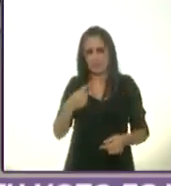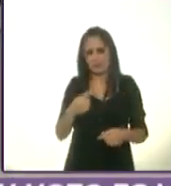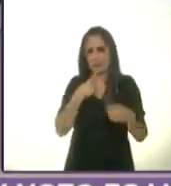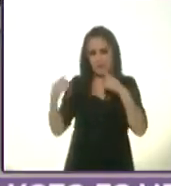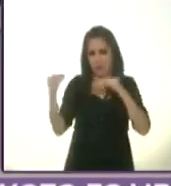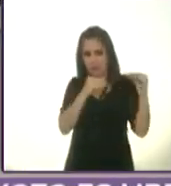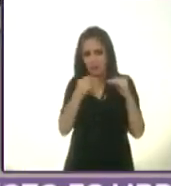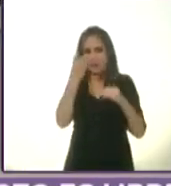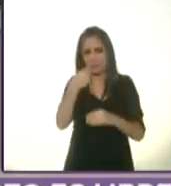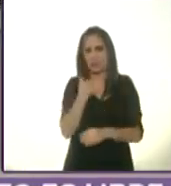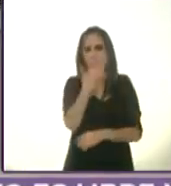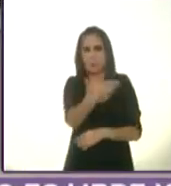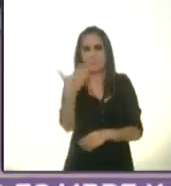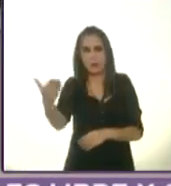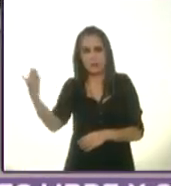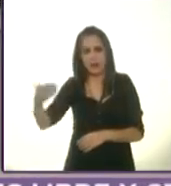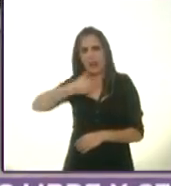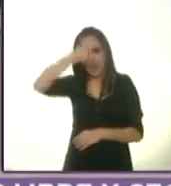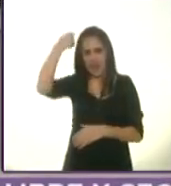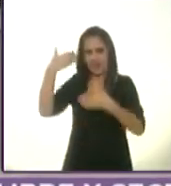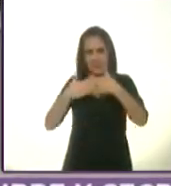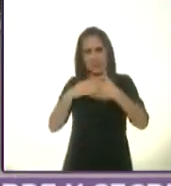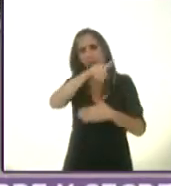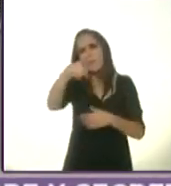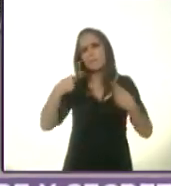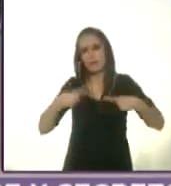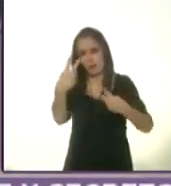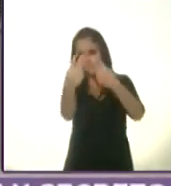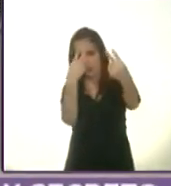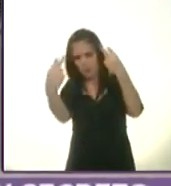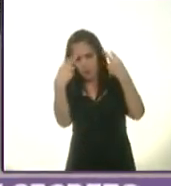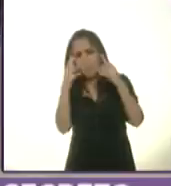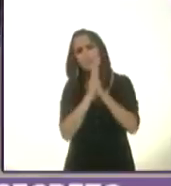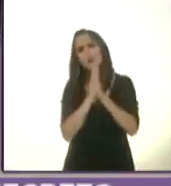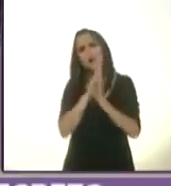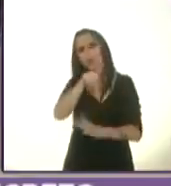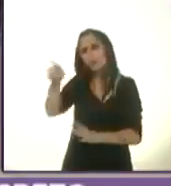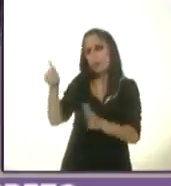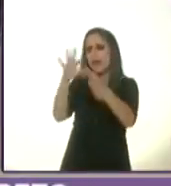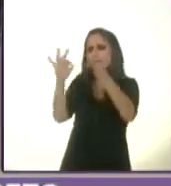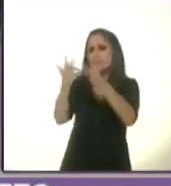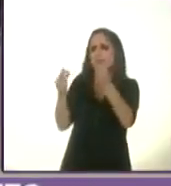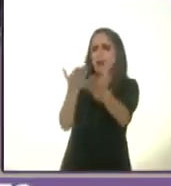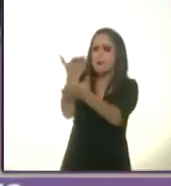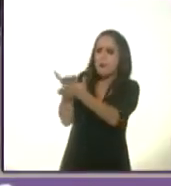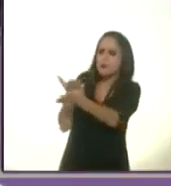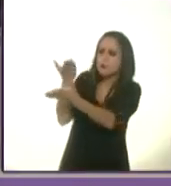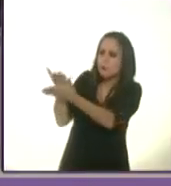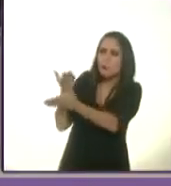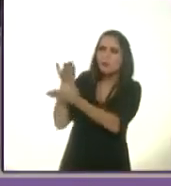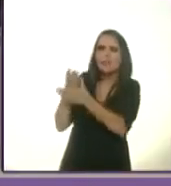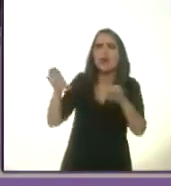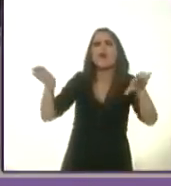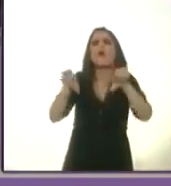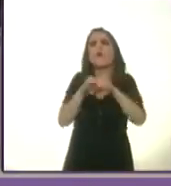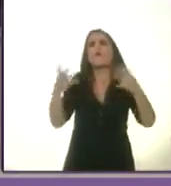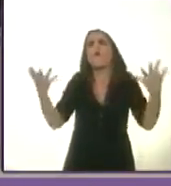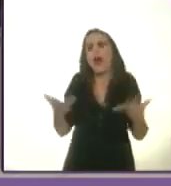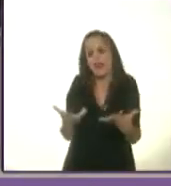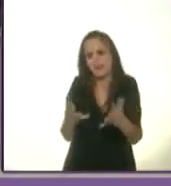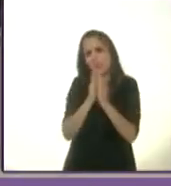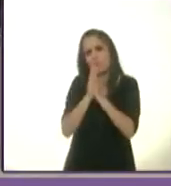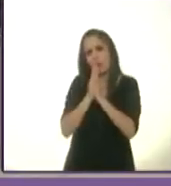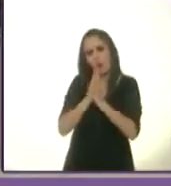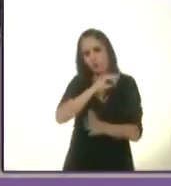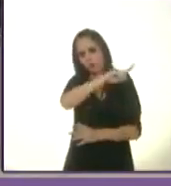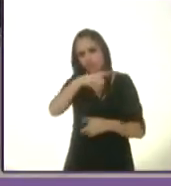le pediría a los candidatos por respecto al ciudadano que nos está viendo que expliquen el cómo de sus propuestas y le den al ciudadano lo que queremos escuchar con